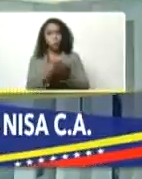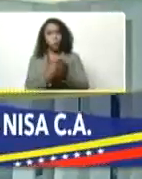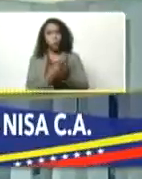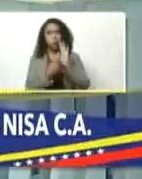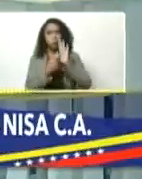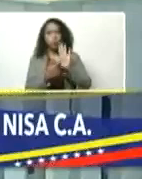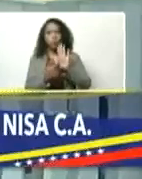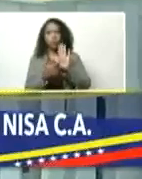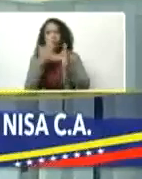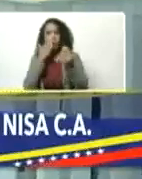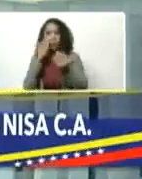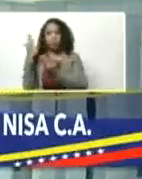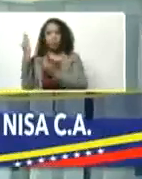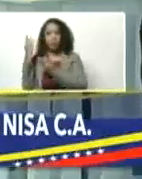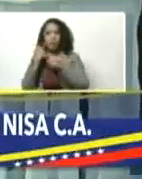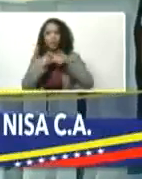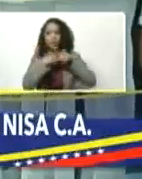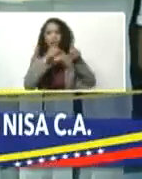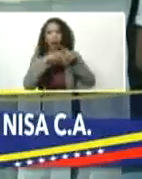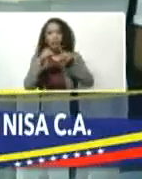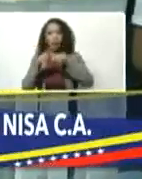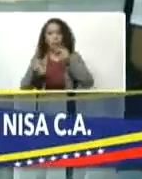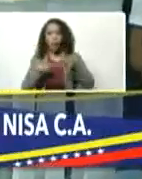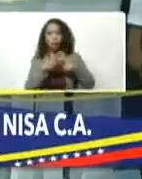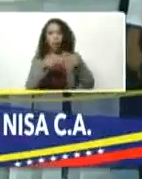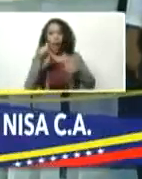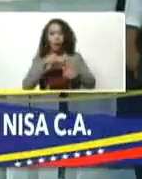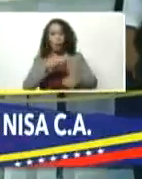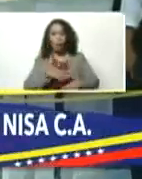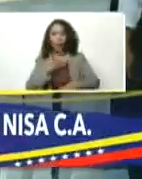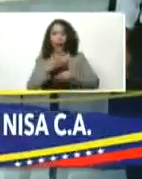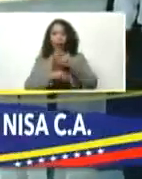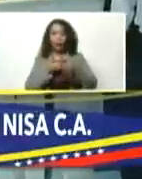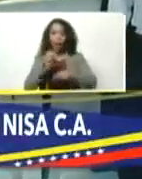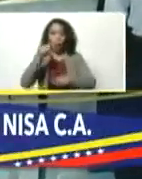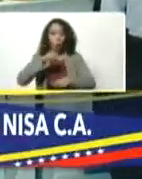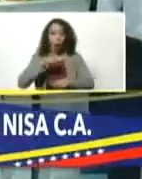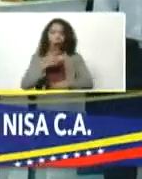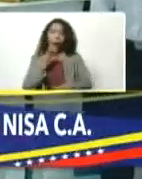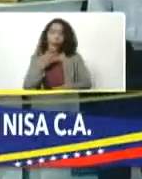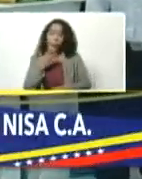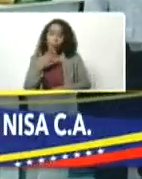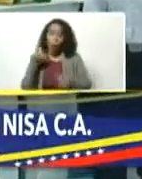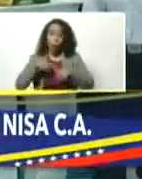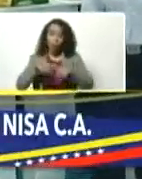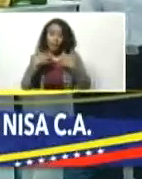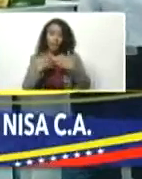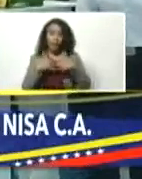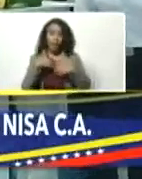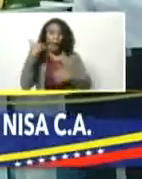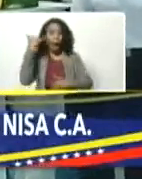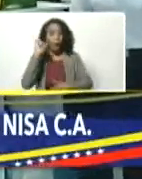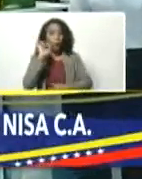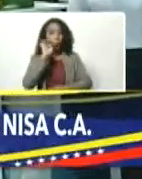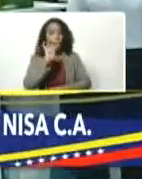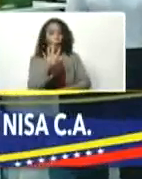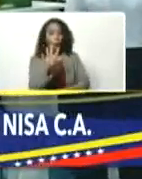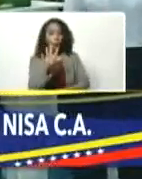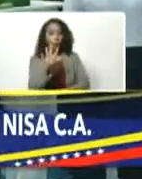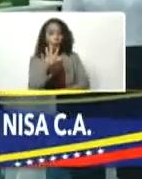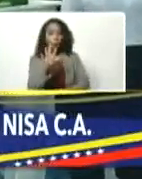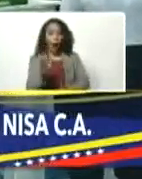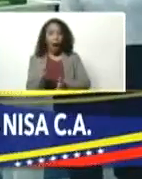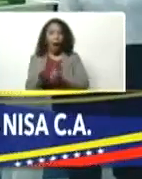presidente, los distintos productos que desde aquí se pueden dar y que hoy, por ejemplo, esta planta que tiene